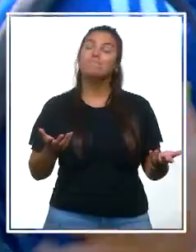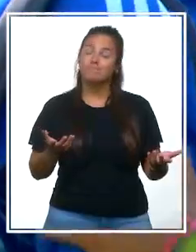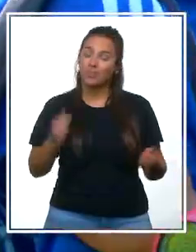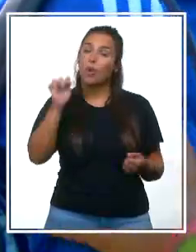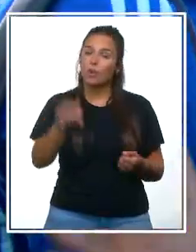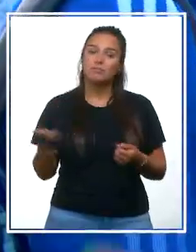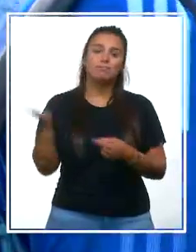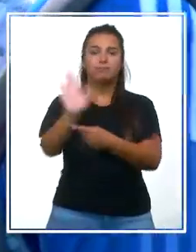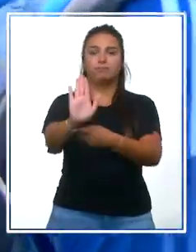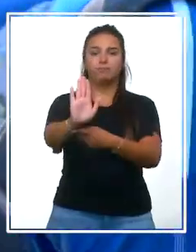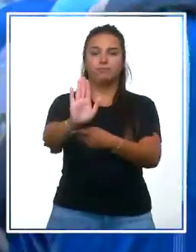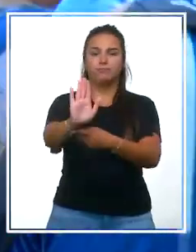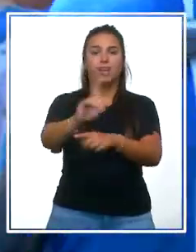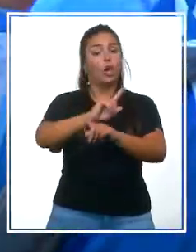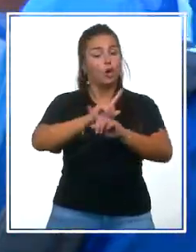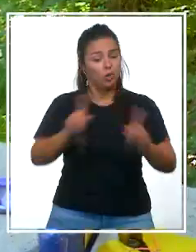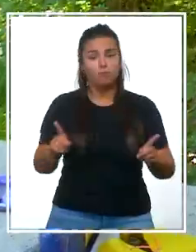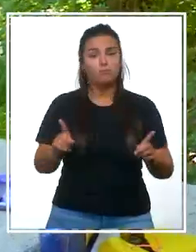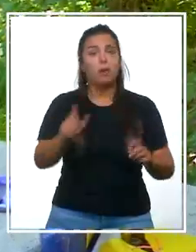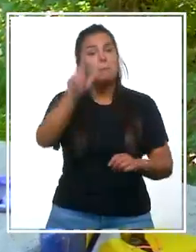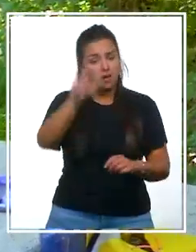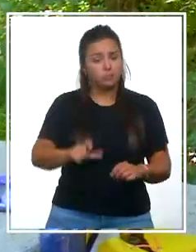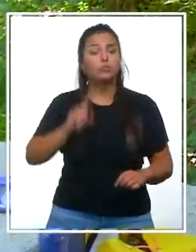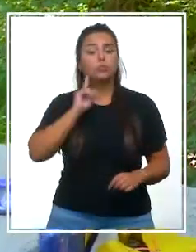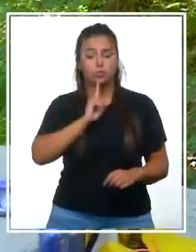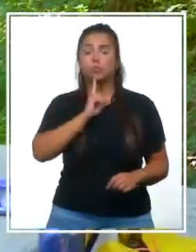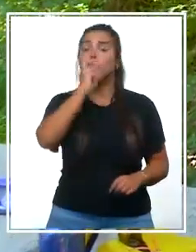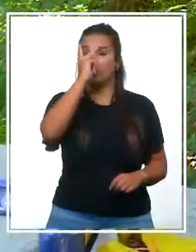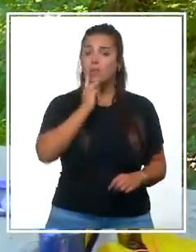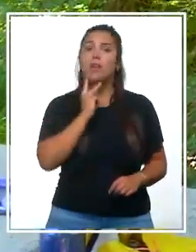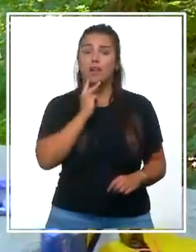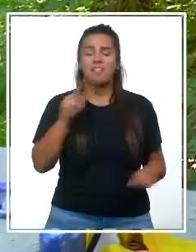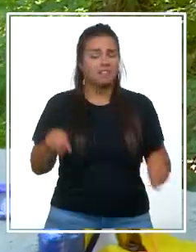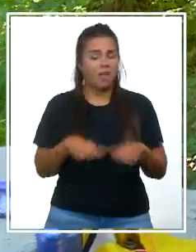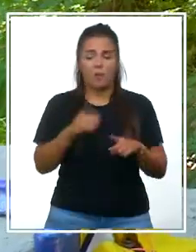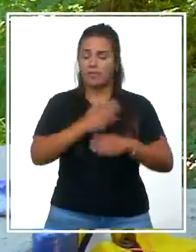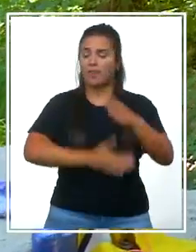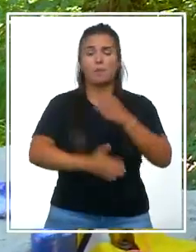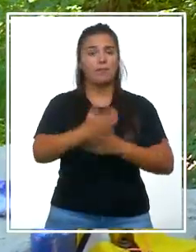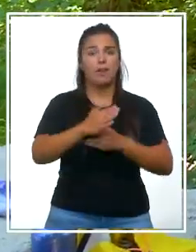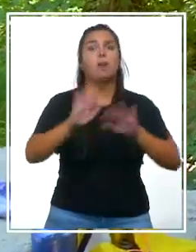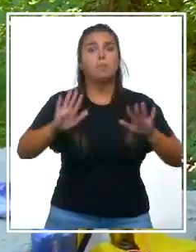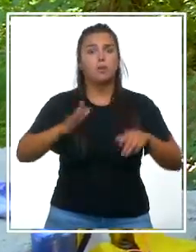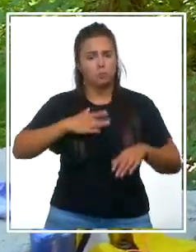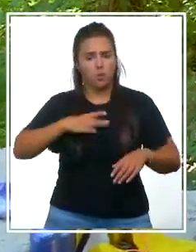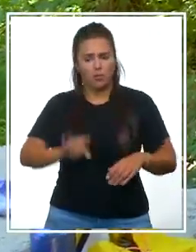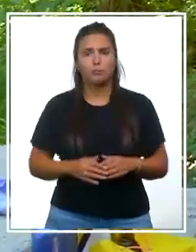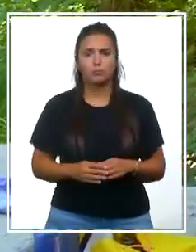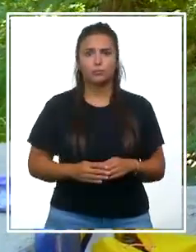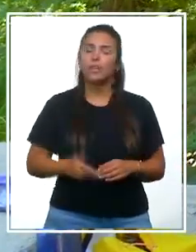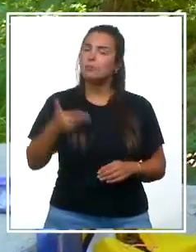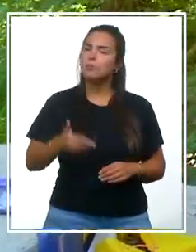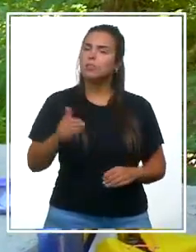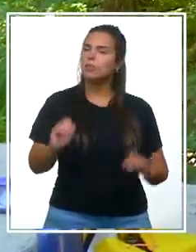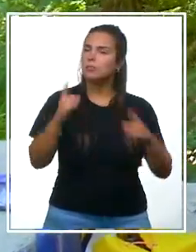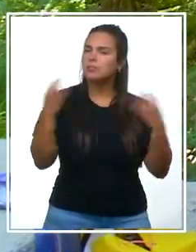hoy estamos demostrando que no, que las personas sordociegas, a pesar de nuestra discapacidad, podemos. Que lo